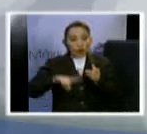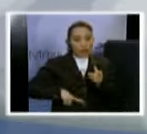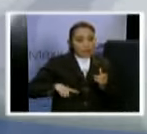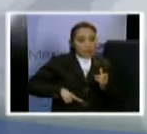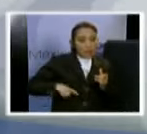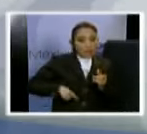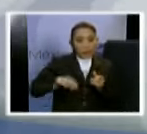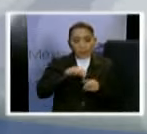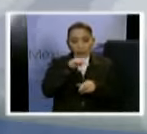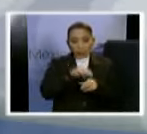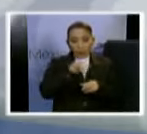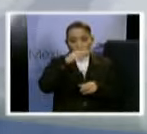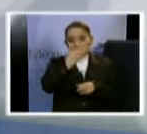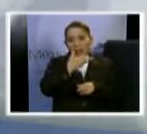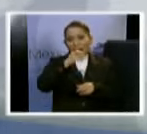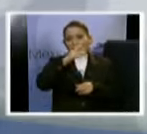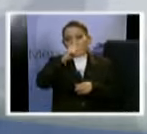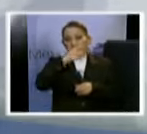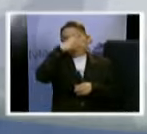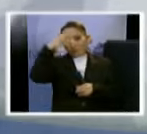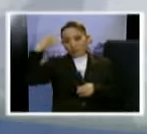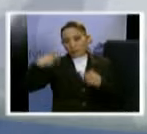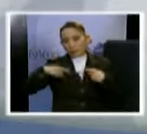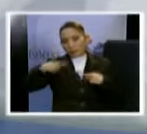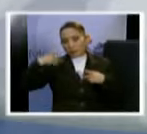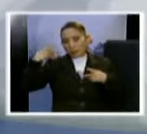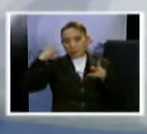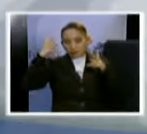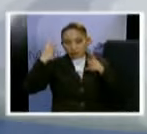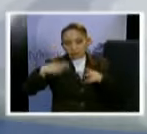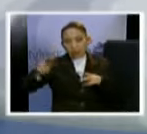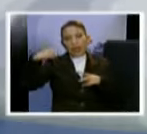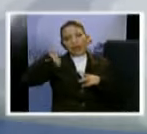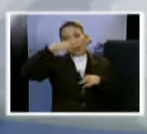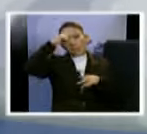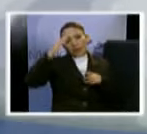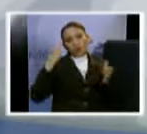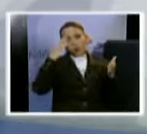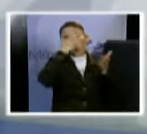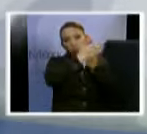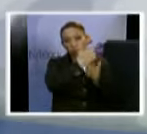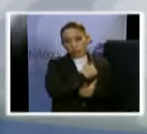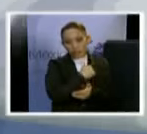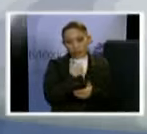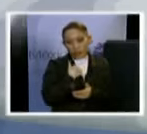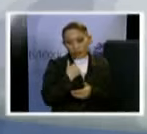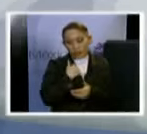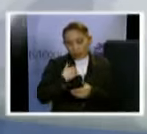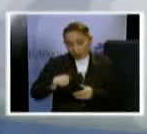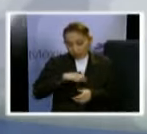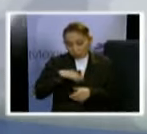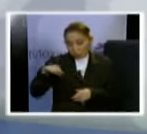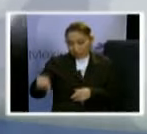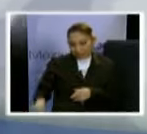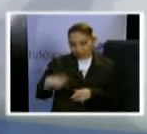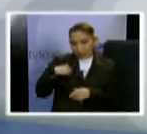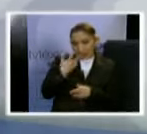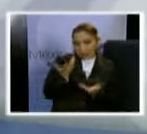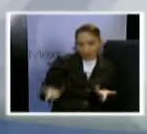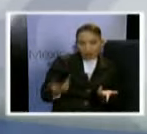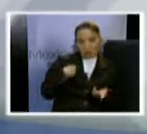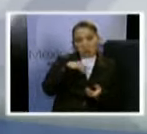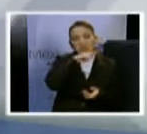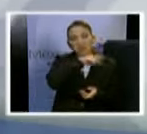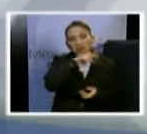del primer ministro Harper de las visas a viajeros mexicanos. Para nosotros eso es un problema práctico